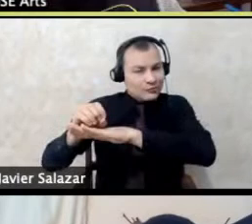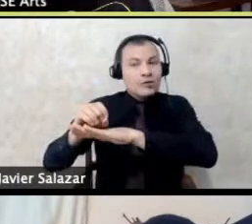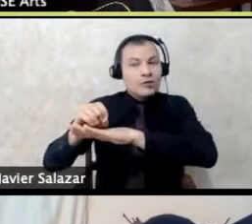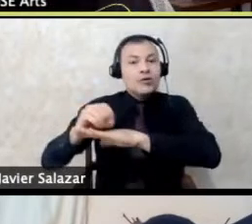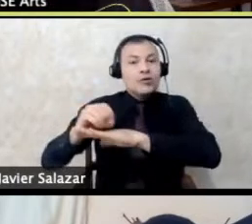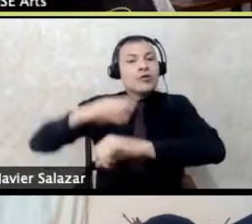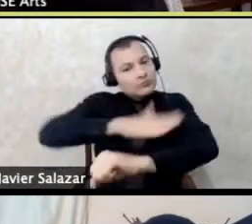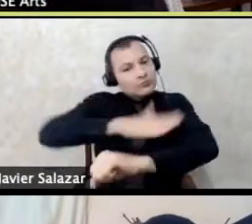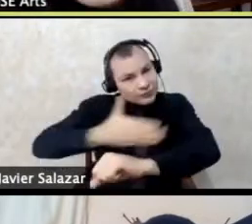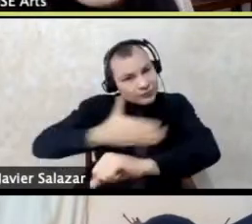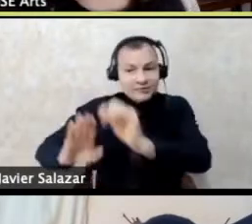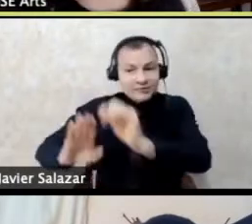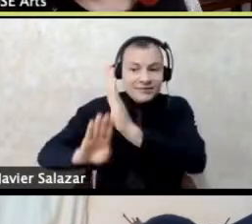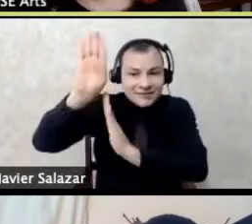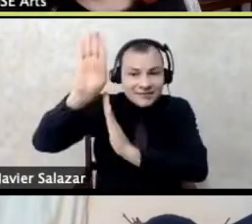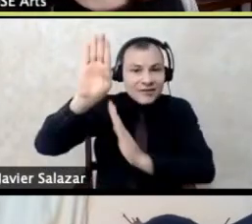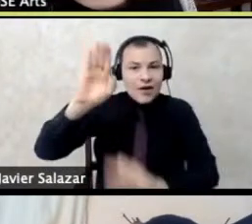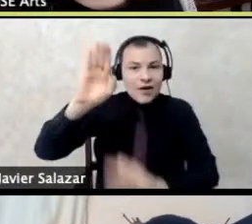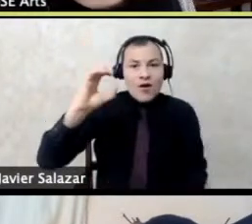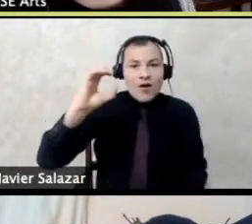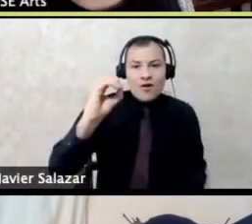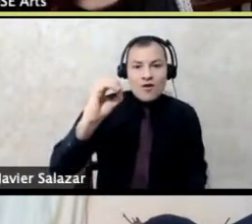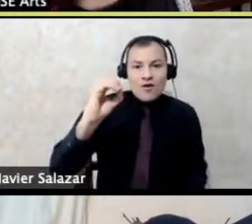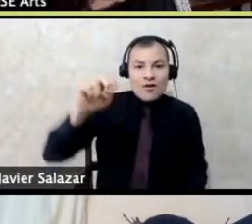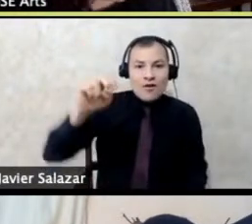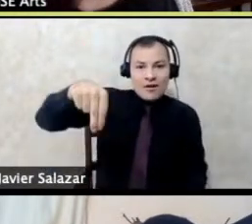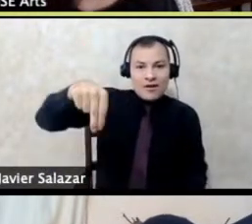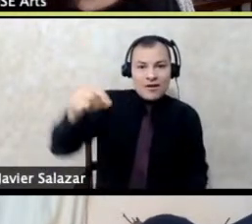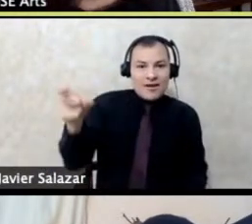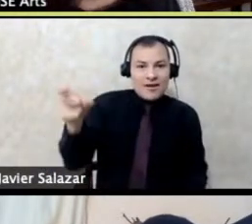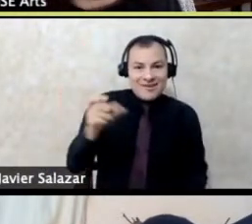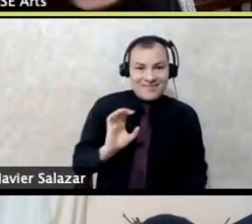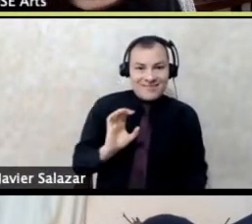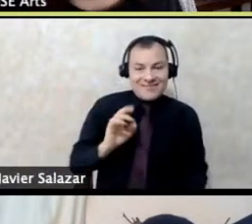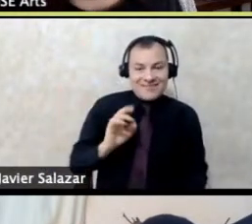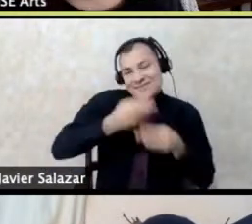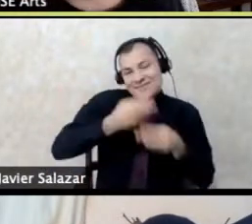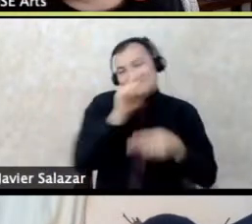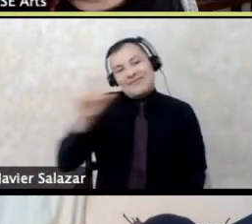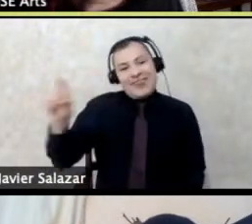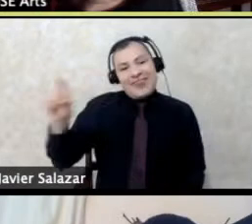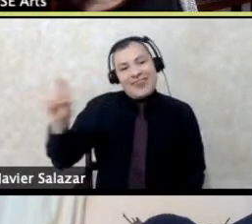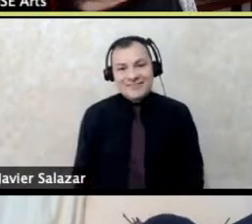I am a musician by trade. And here in